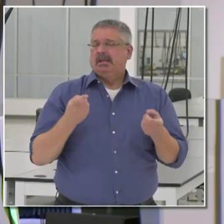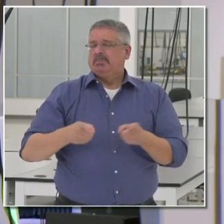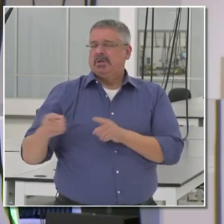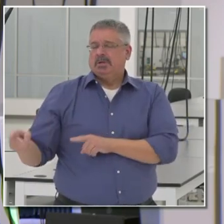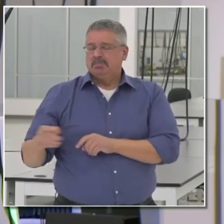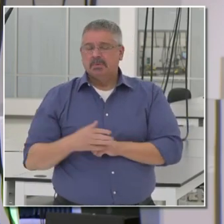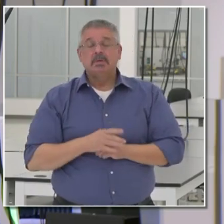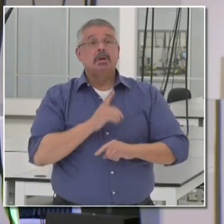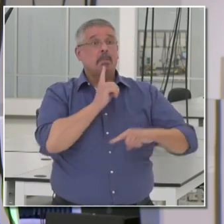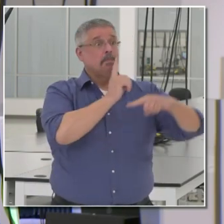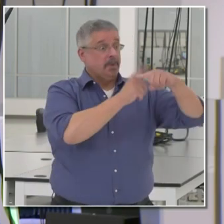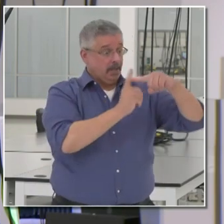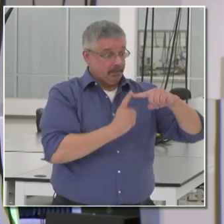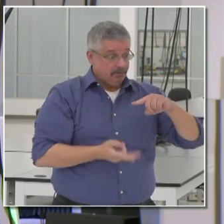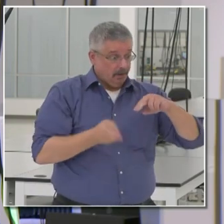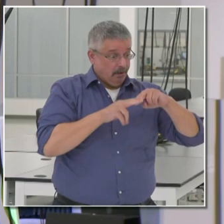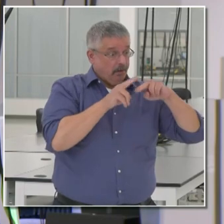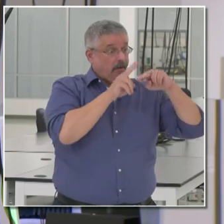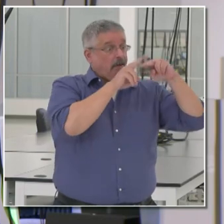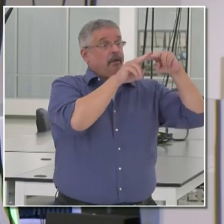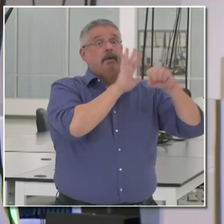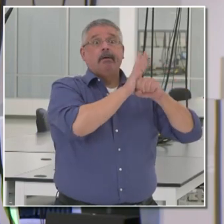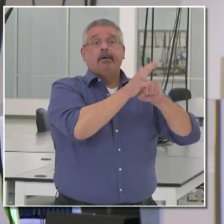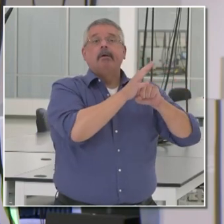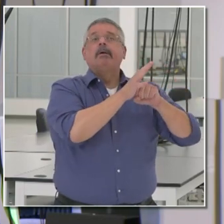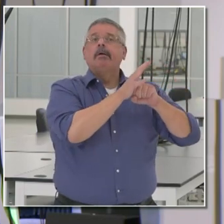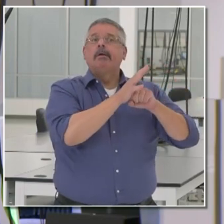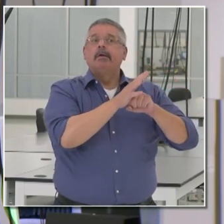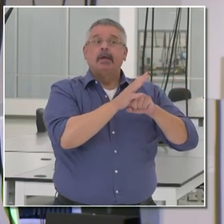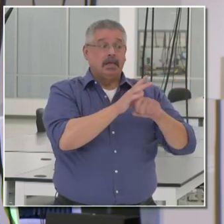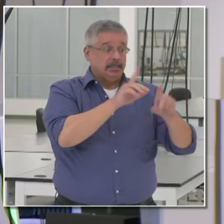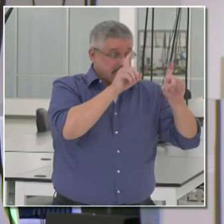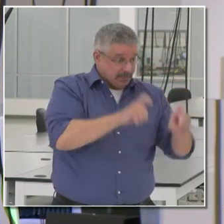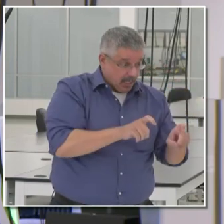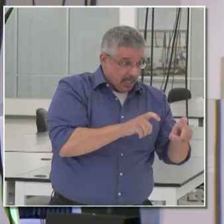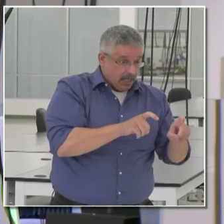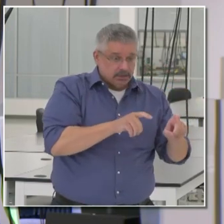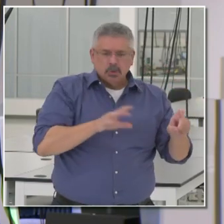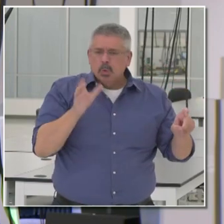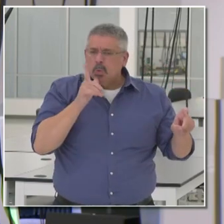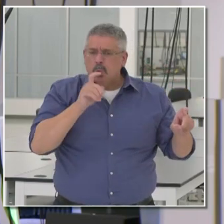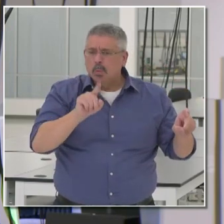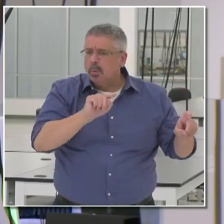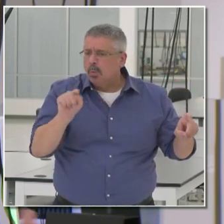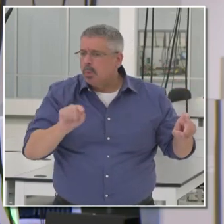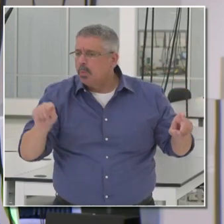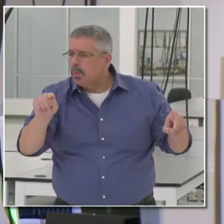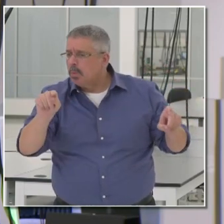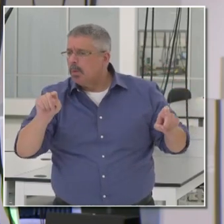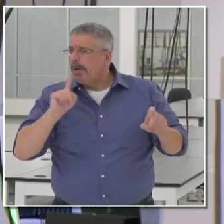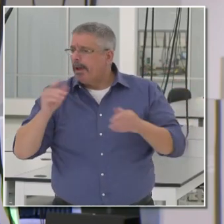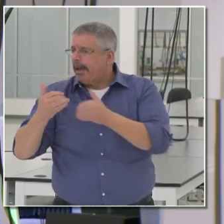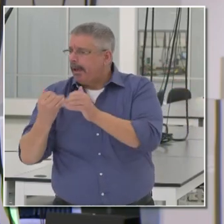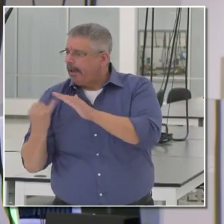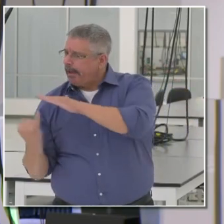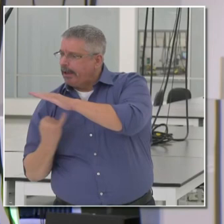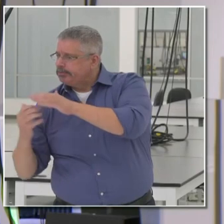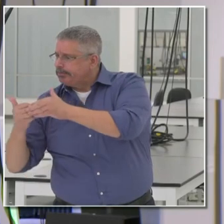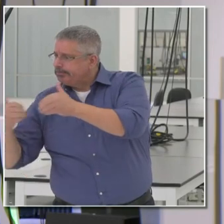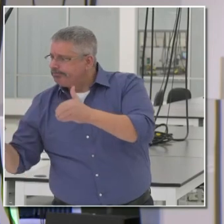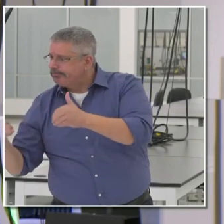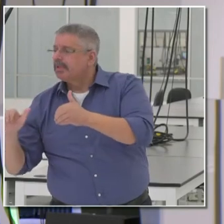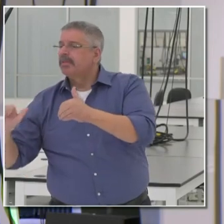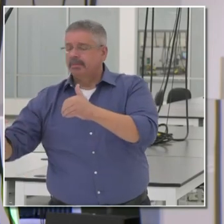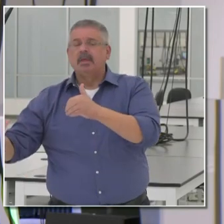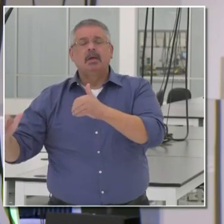que ha aumentado la tasa de casos positivos ha aumentado ahora que el deseo de hacer las pruebas de trazado las pruebas y